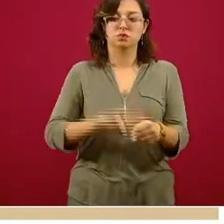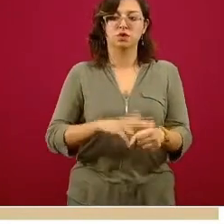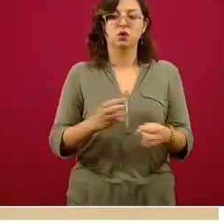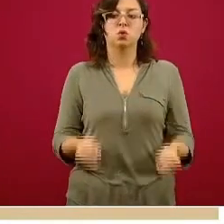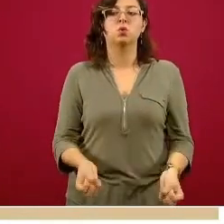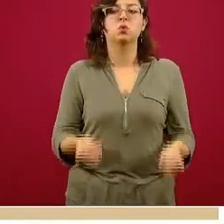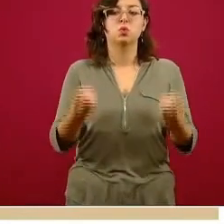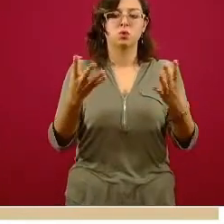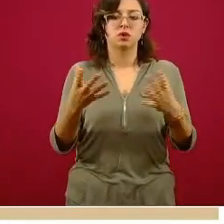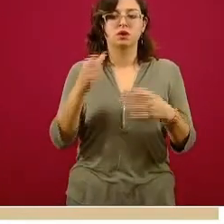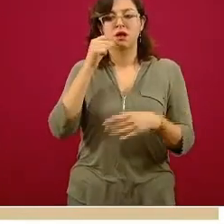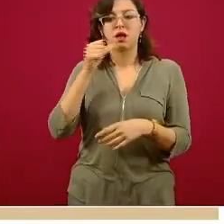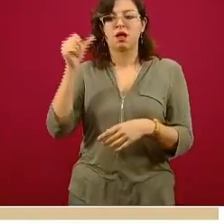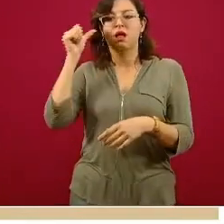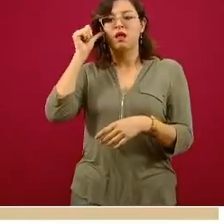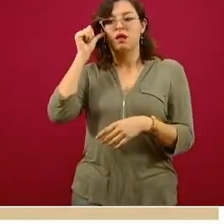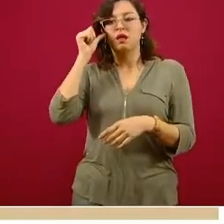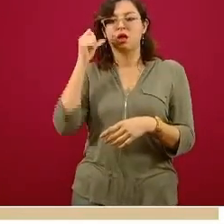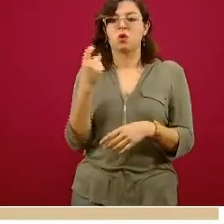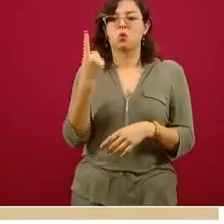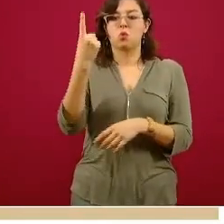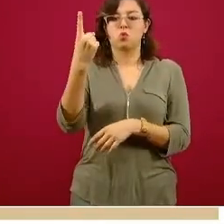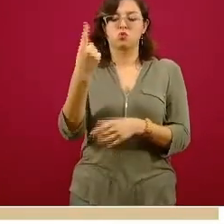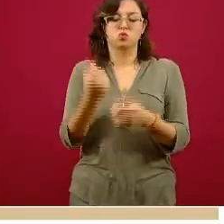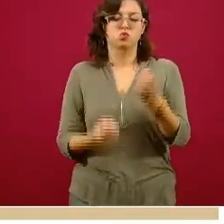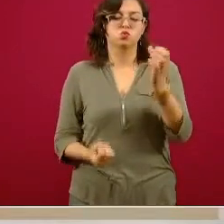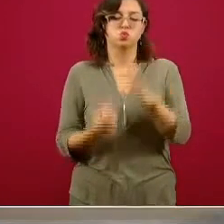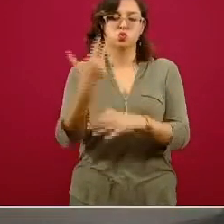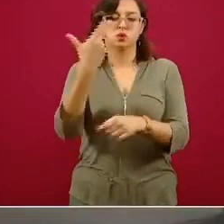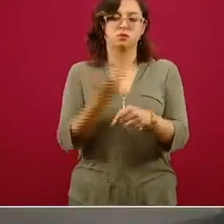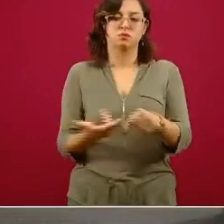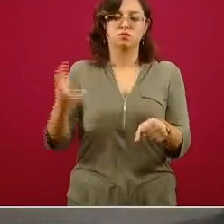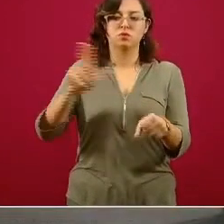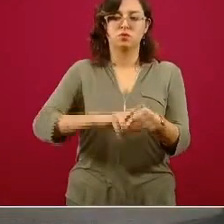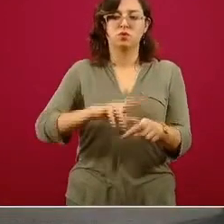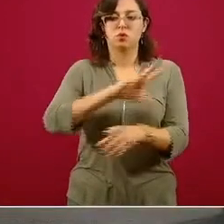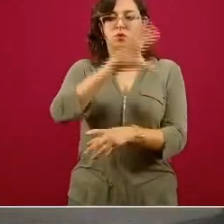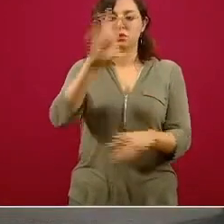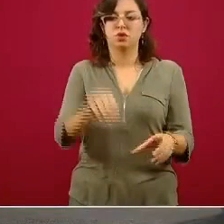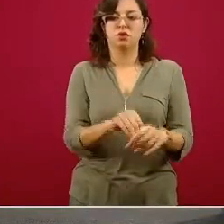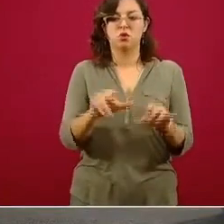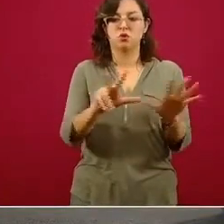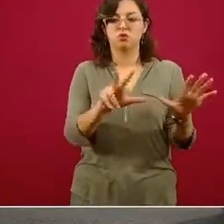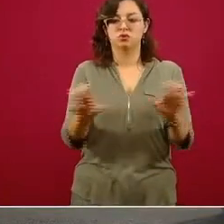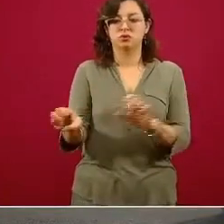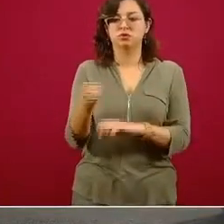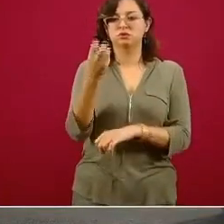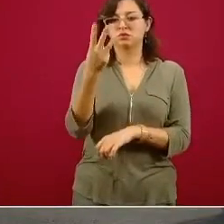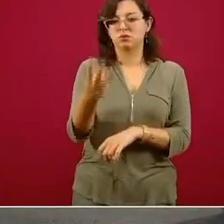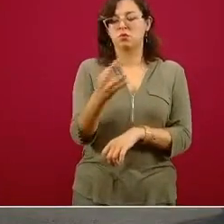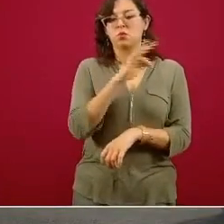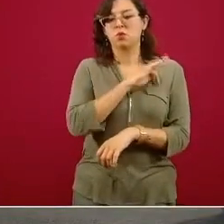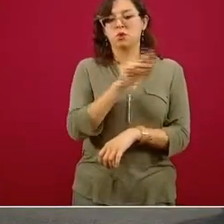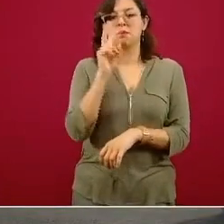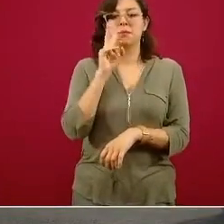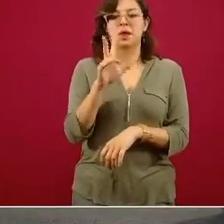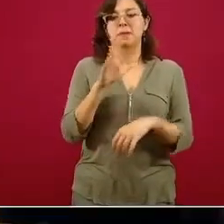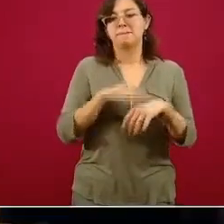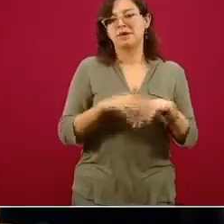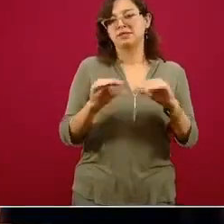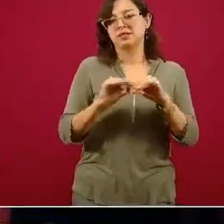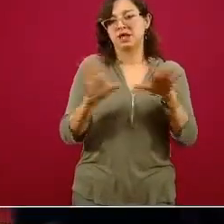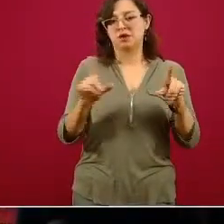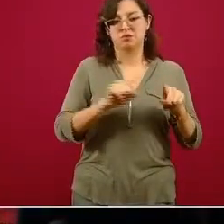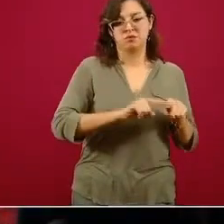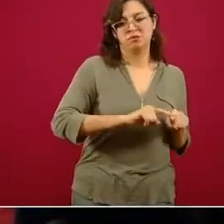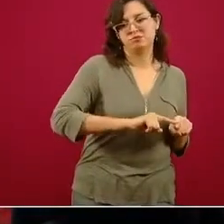ayer para hoy se incrementa una unidad COVID y son 803 y podemos notar mucho mejor con la línea cuál ha sido la tendencia,